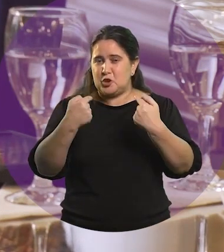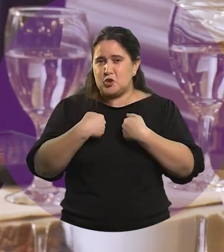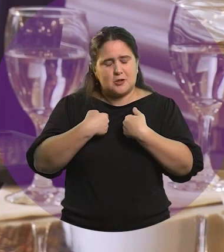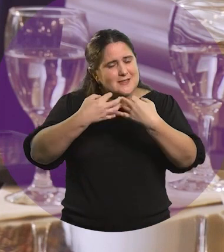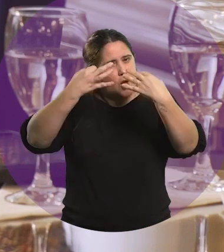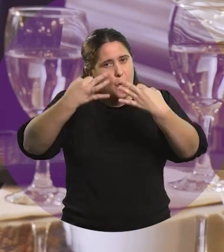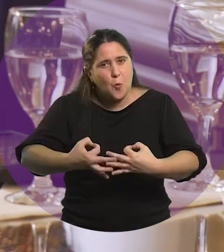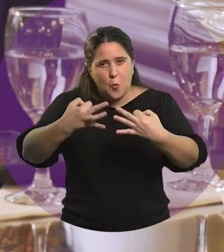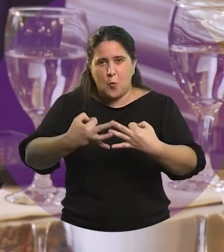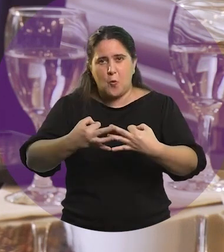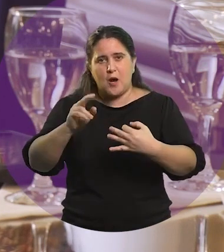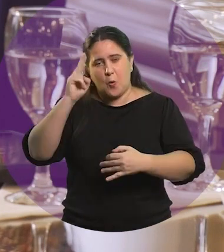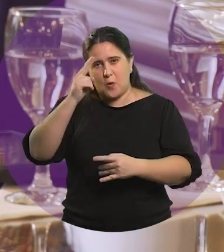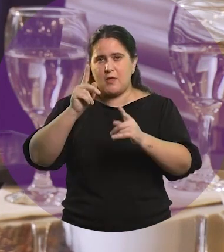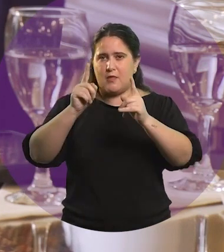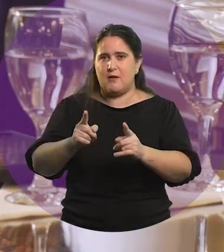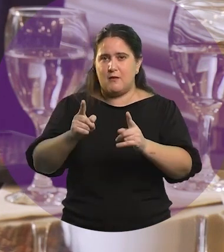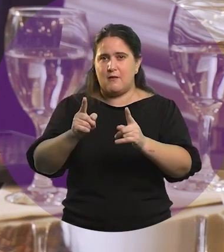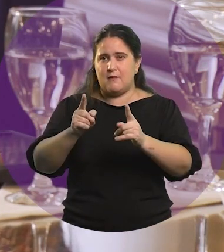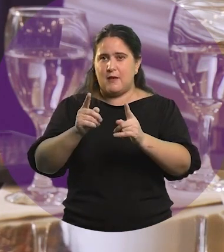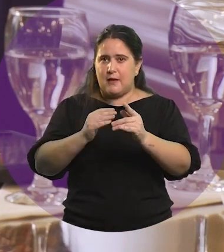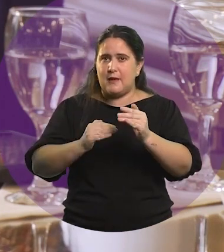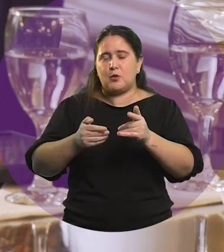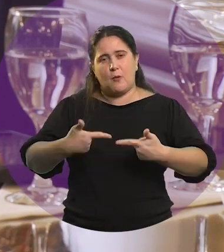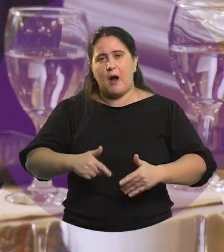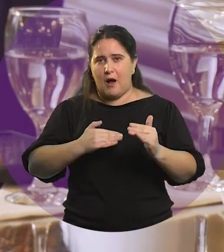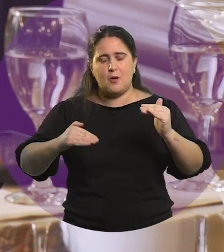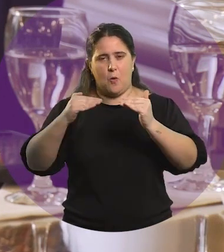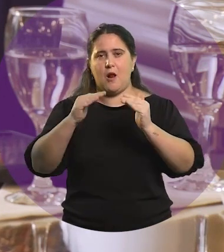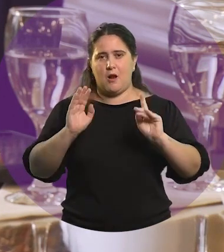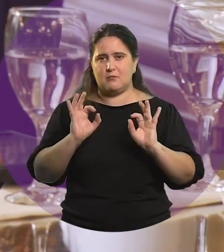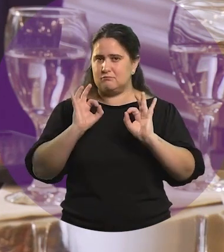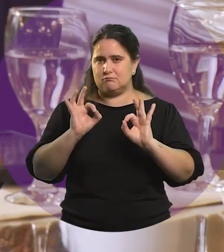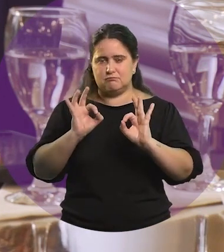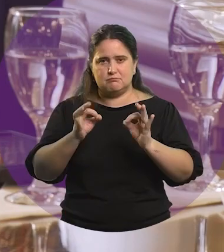Yo estoy convencida que Uruguay tiene que tener un Ministerio de Ciencia y Tecnología.